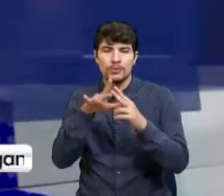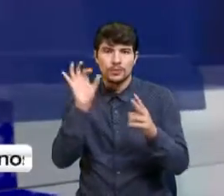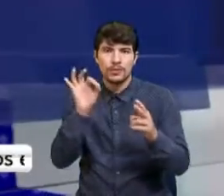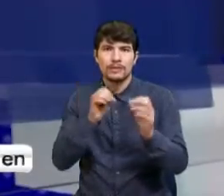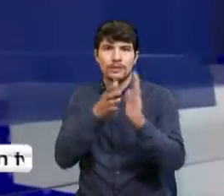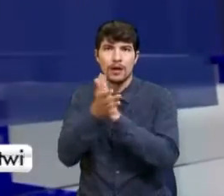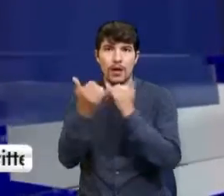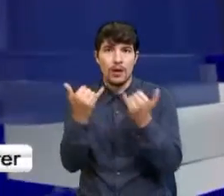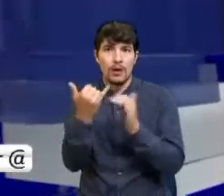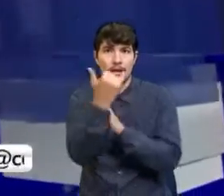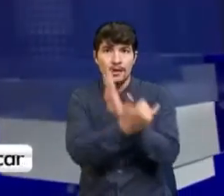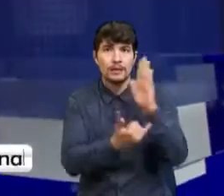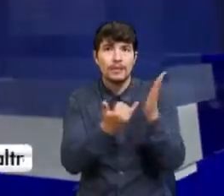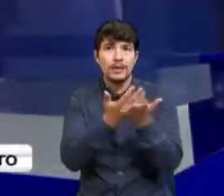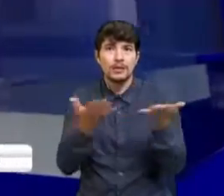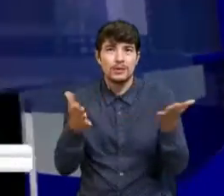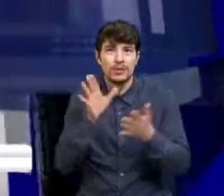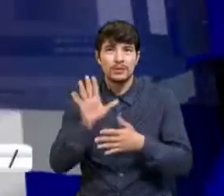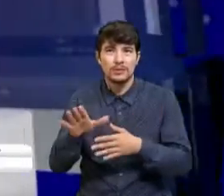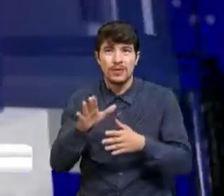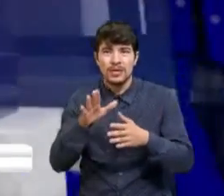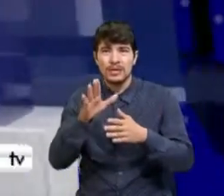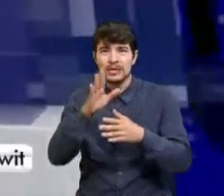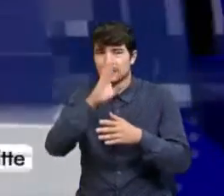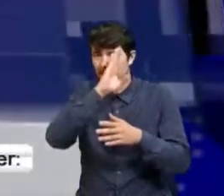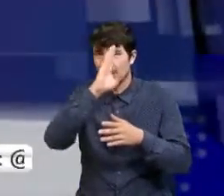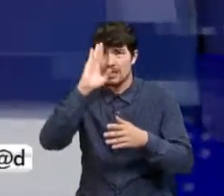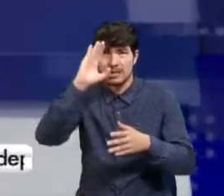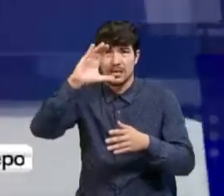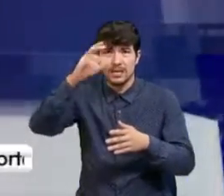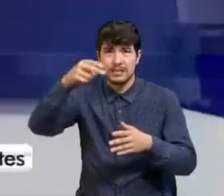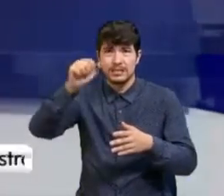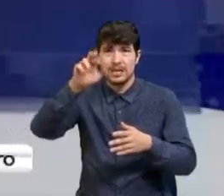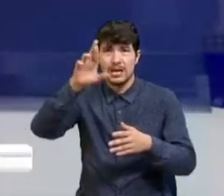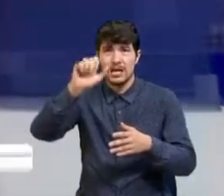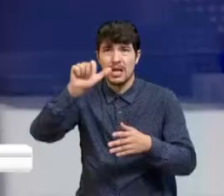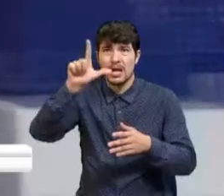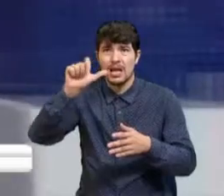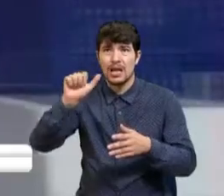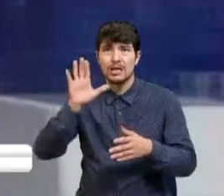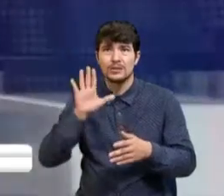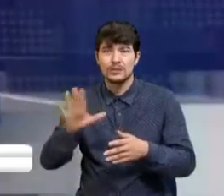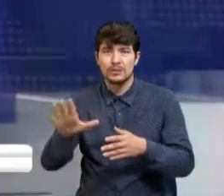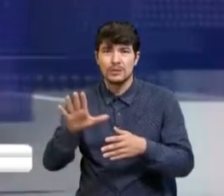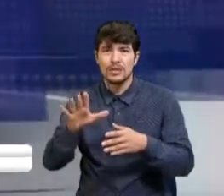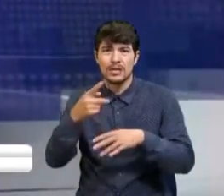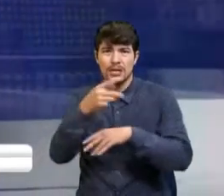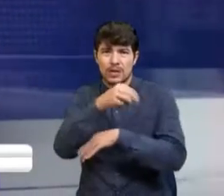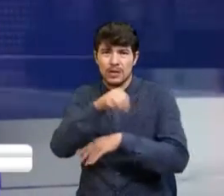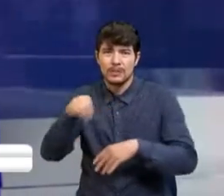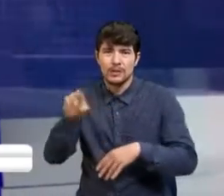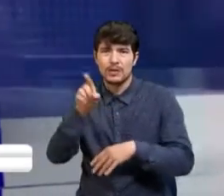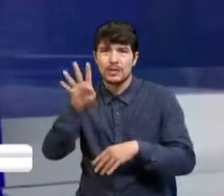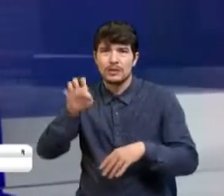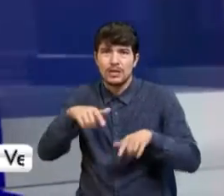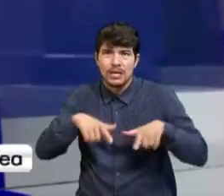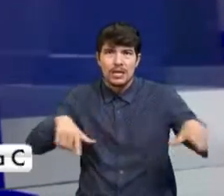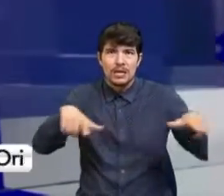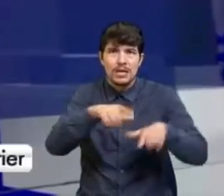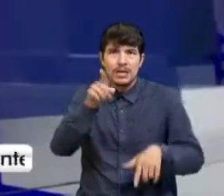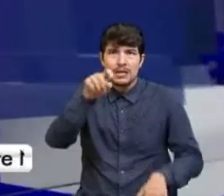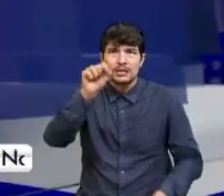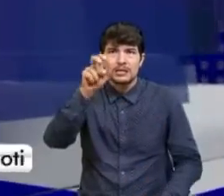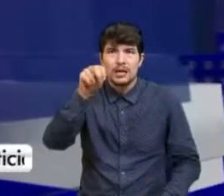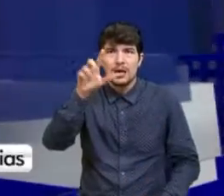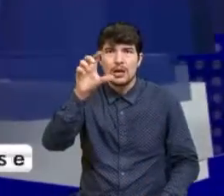Nuestra imagen del día que se origina en la vía San Gil-Charalá, específicamente en el kilómetro 19, conocido como el sector San Lorenzo, donde se puede